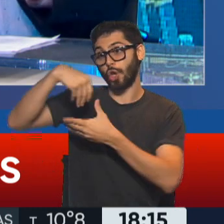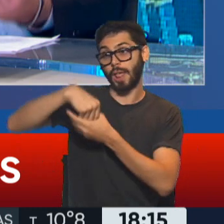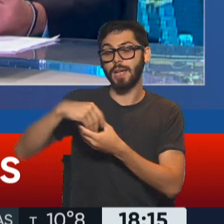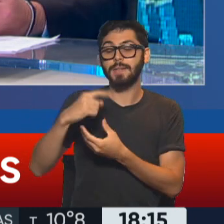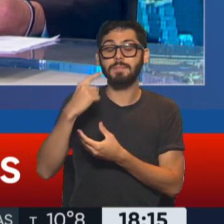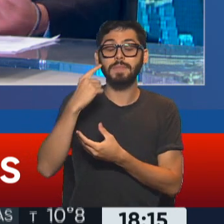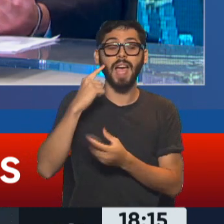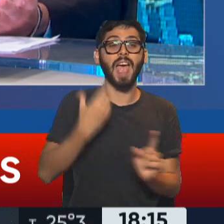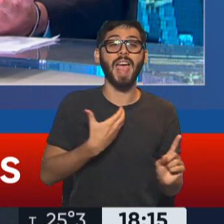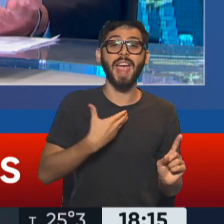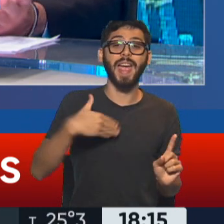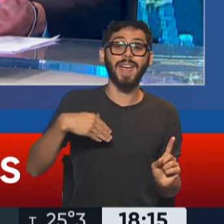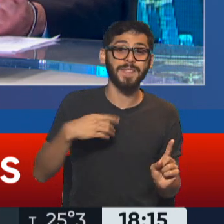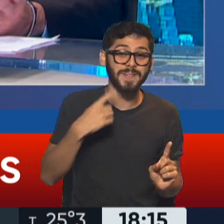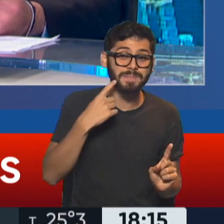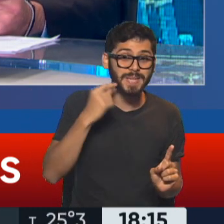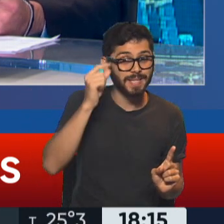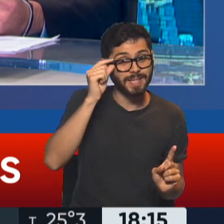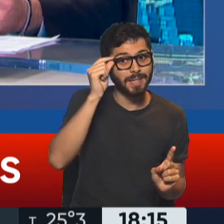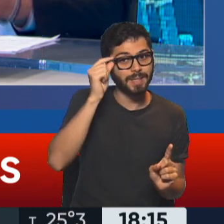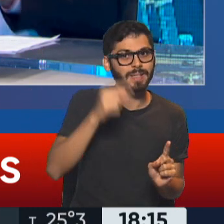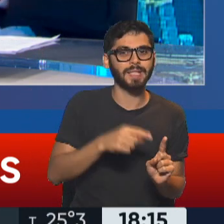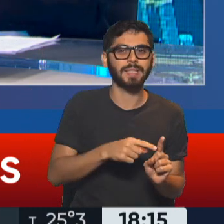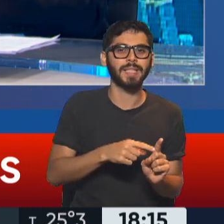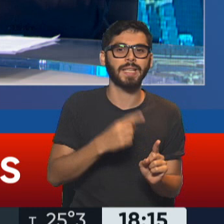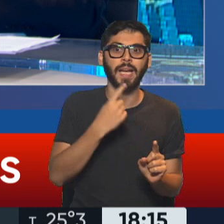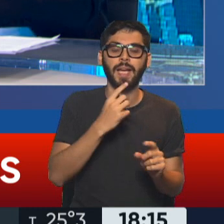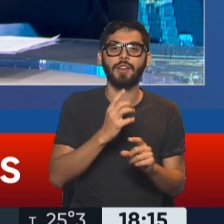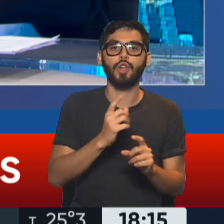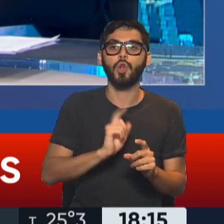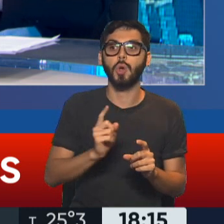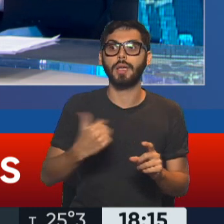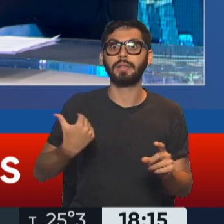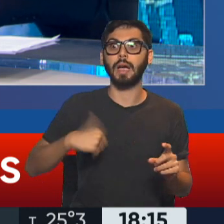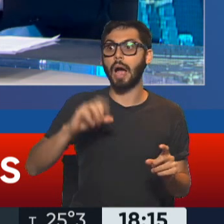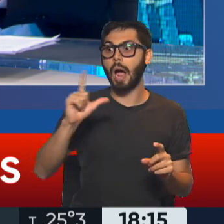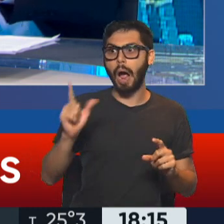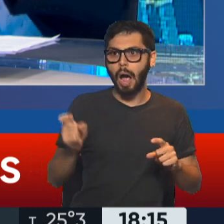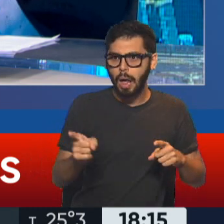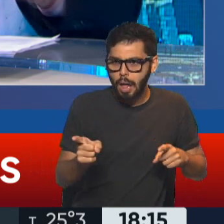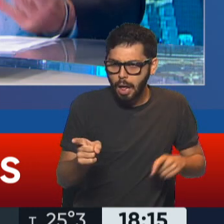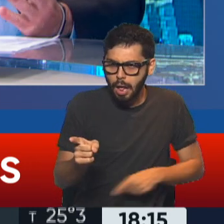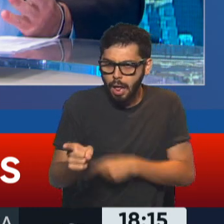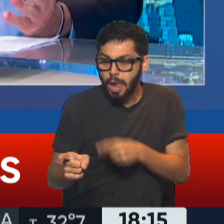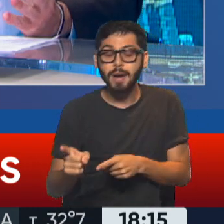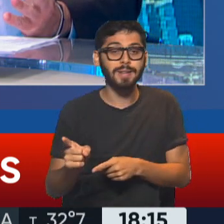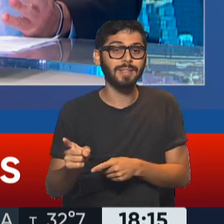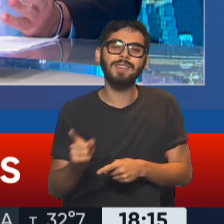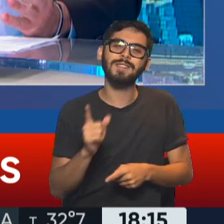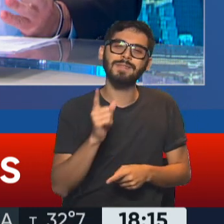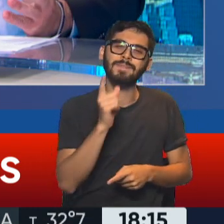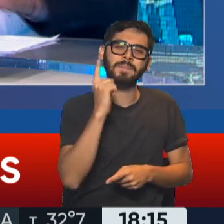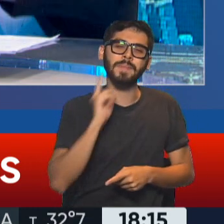que el FMI no va a estar, digamos, persiguiendo a la Argentina con una espada porque no le